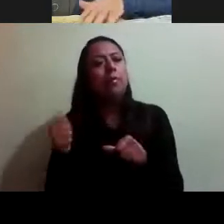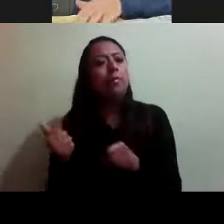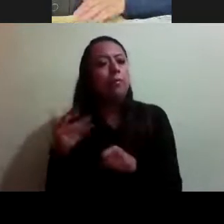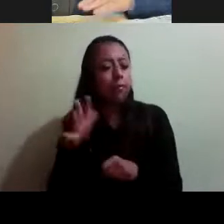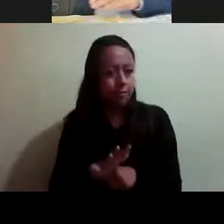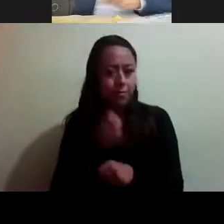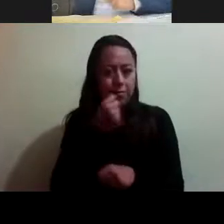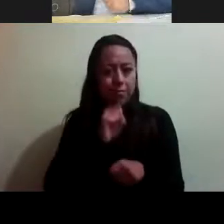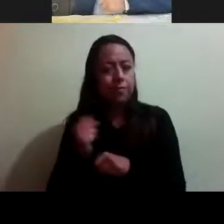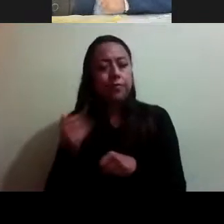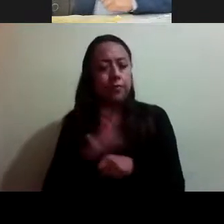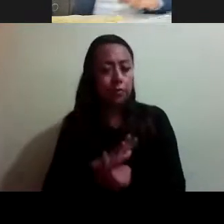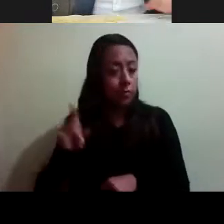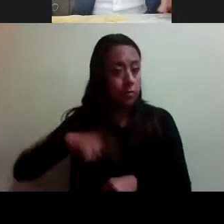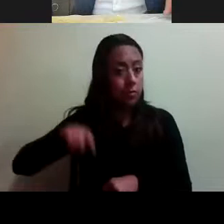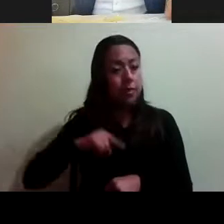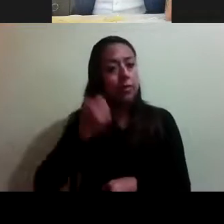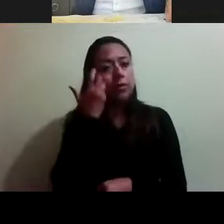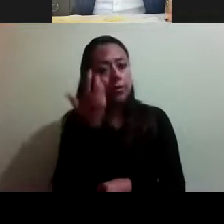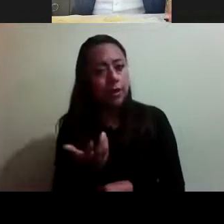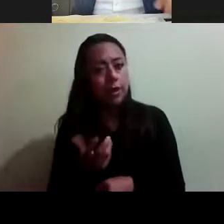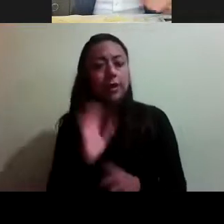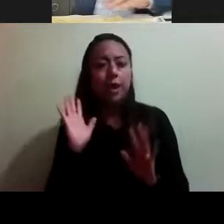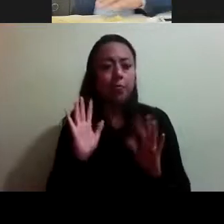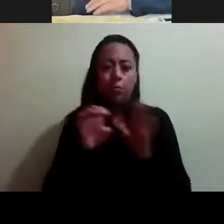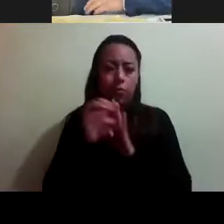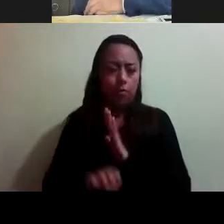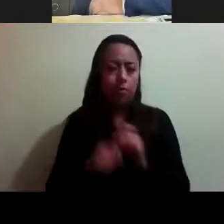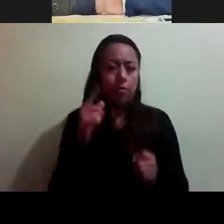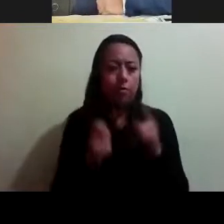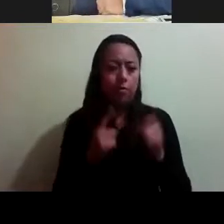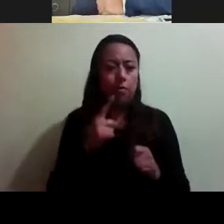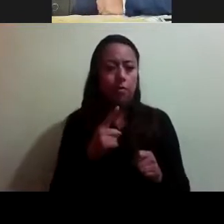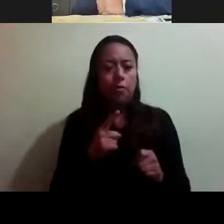pretende respetar los ya recortados